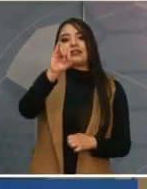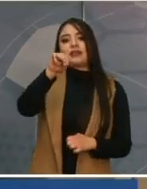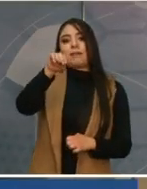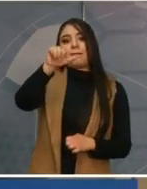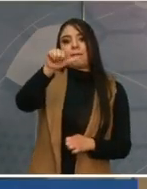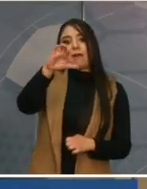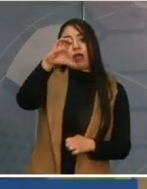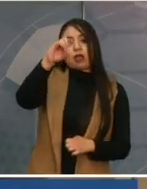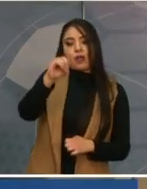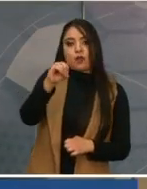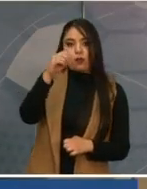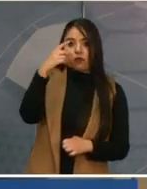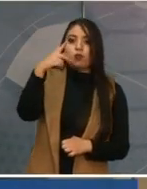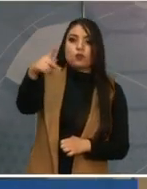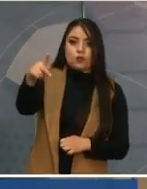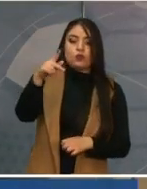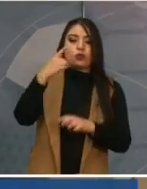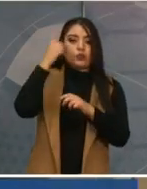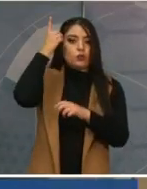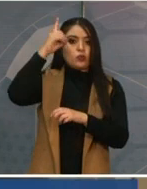pero